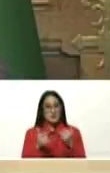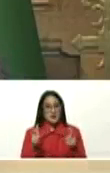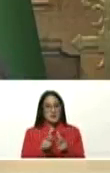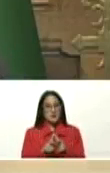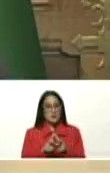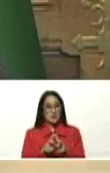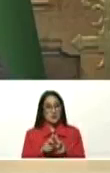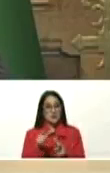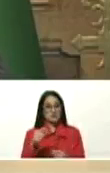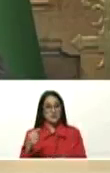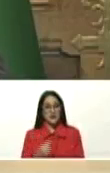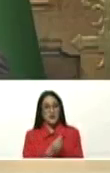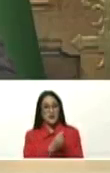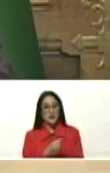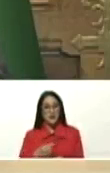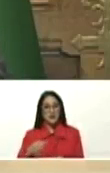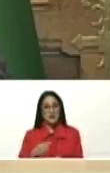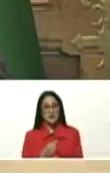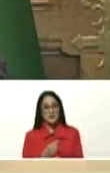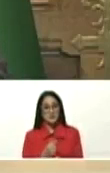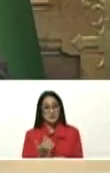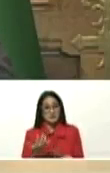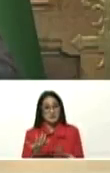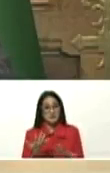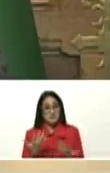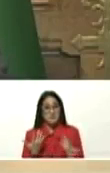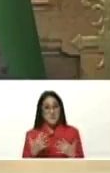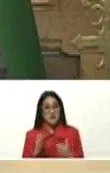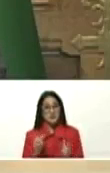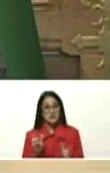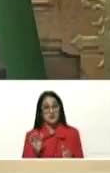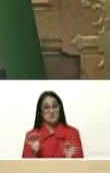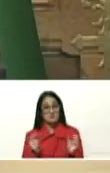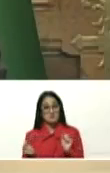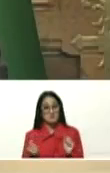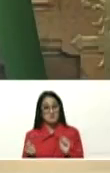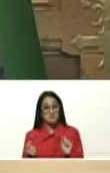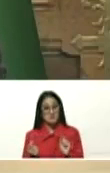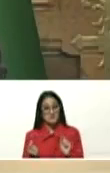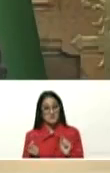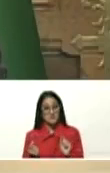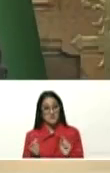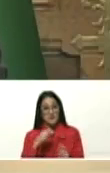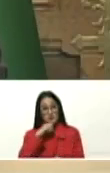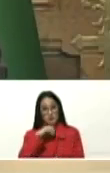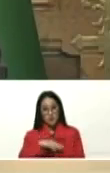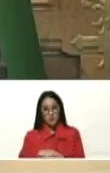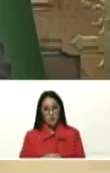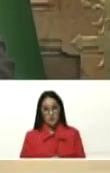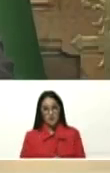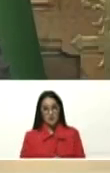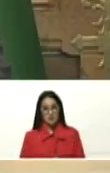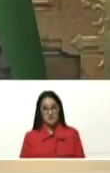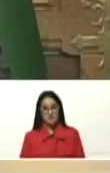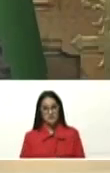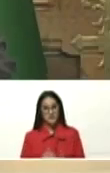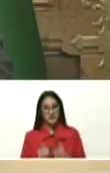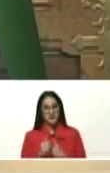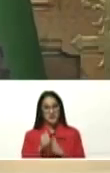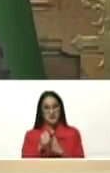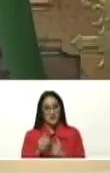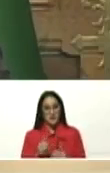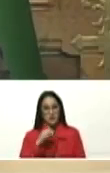Guinea Ecuatorial, pero parece que las condiciones históricas, el